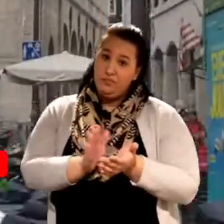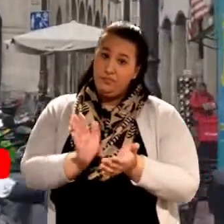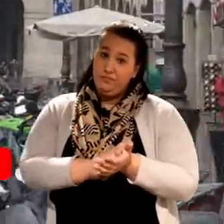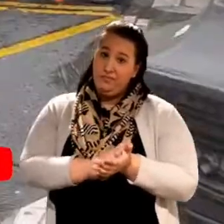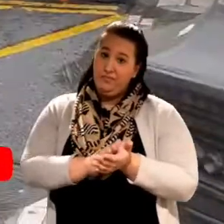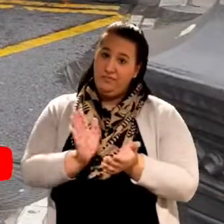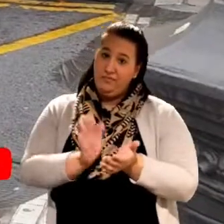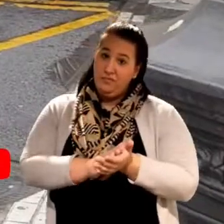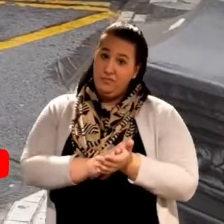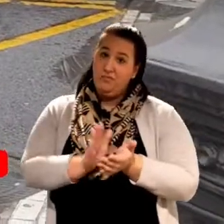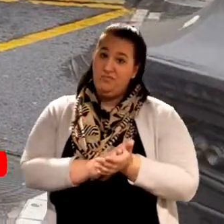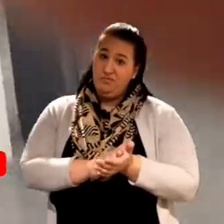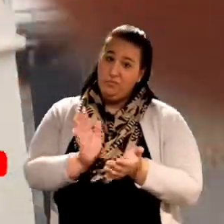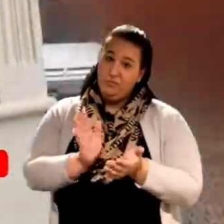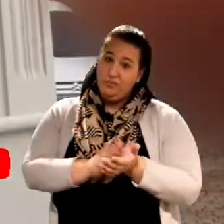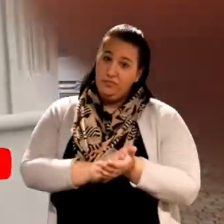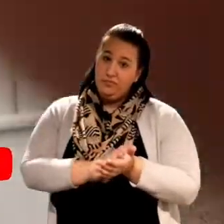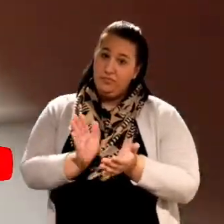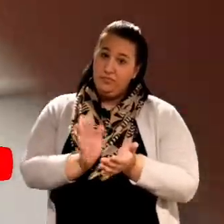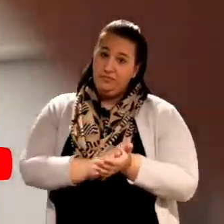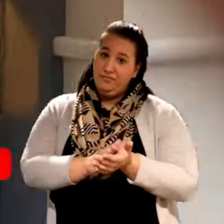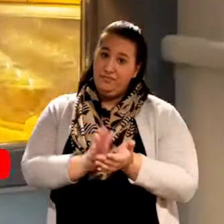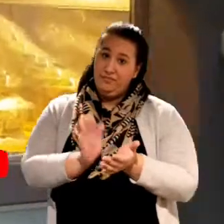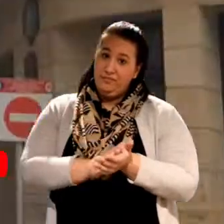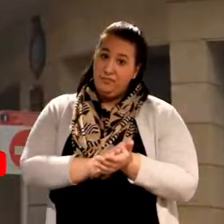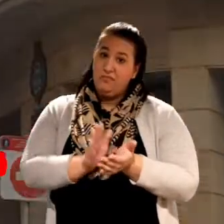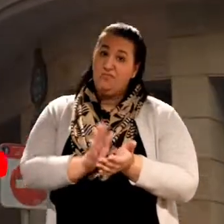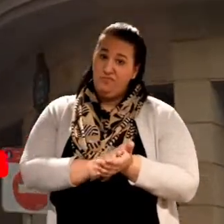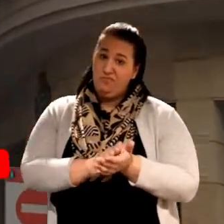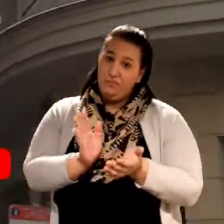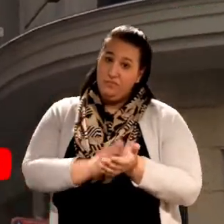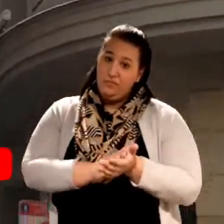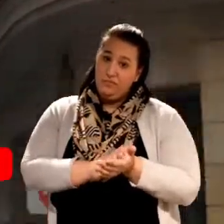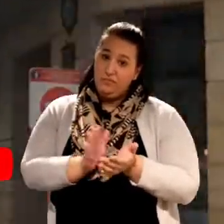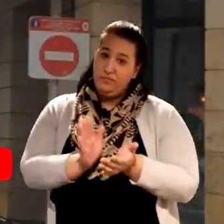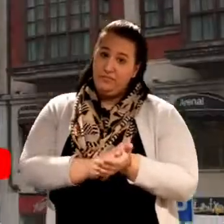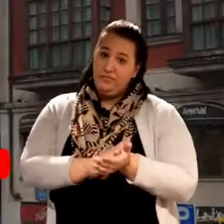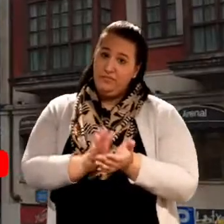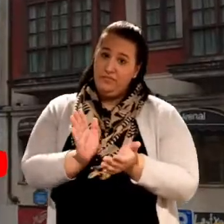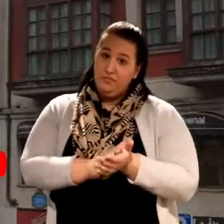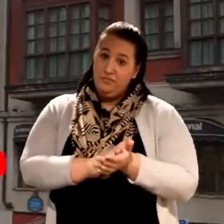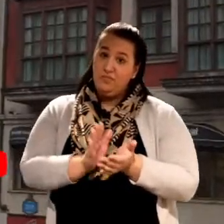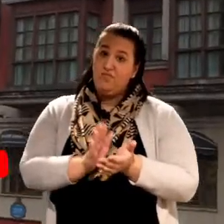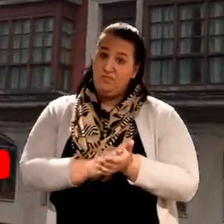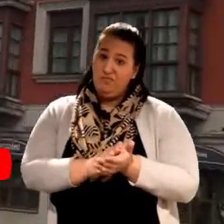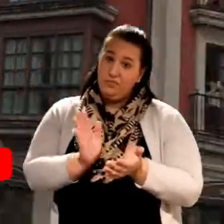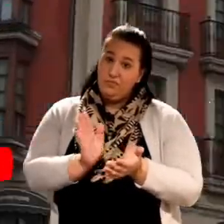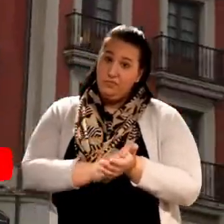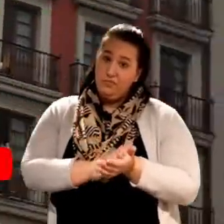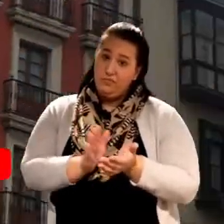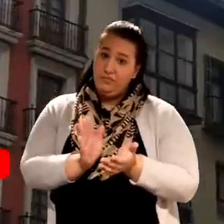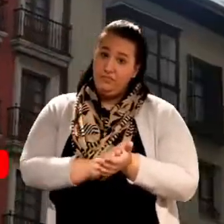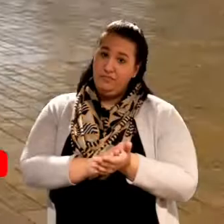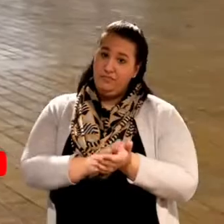importantes que no podemos decir que se vayan a la mierda. Pero, bueno, cada cual piensa como piensa y así es. Bueno, y ya